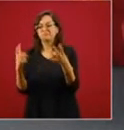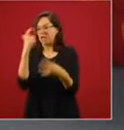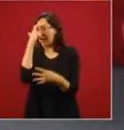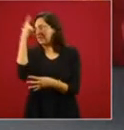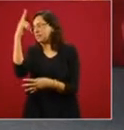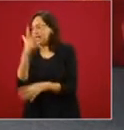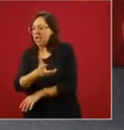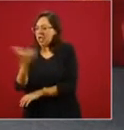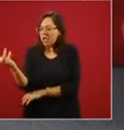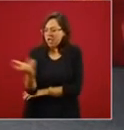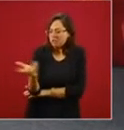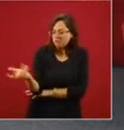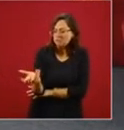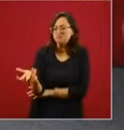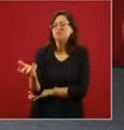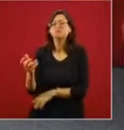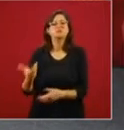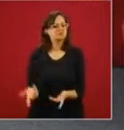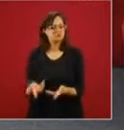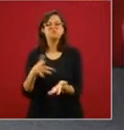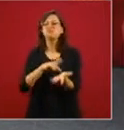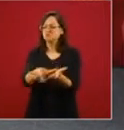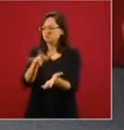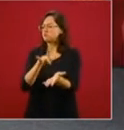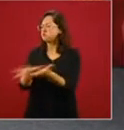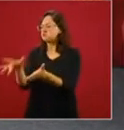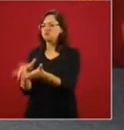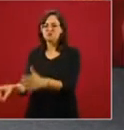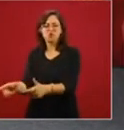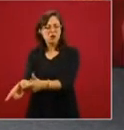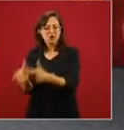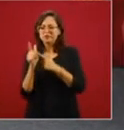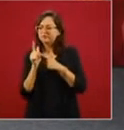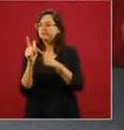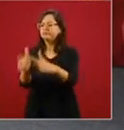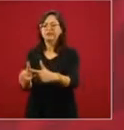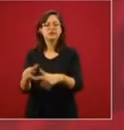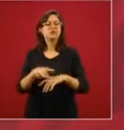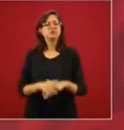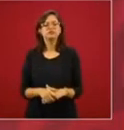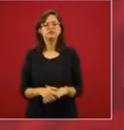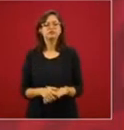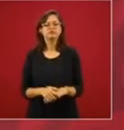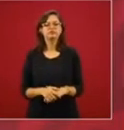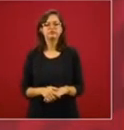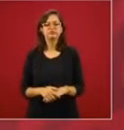creadores, lo mismo, y no hay